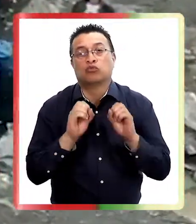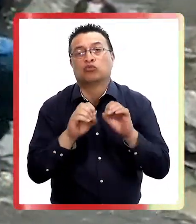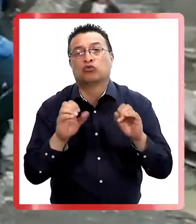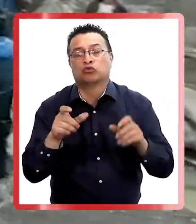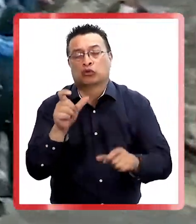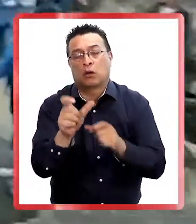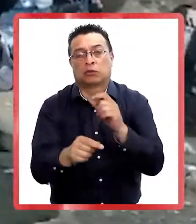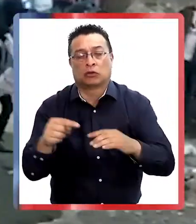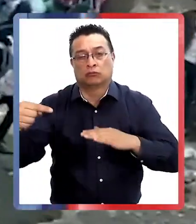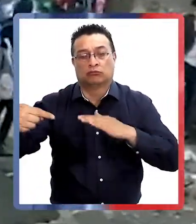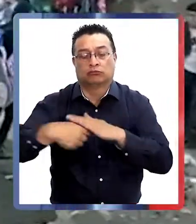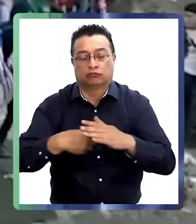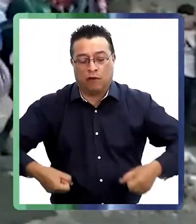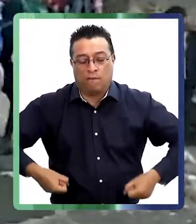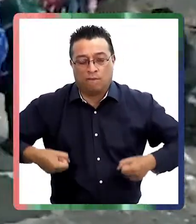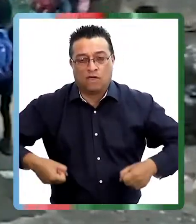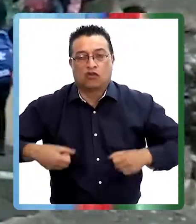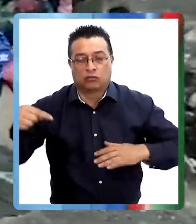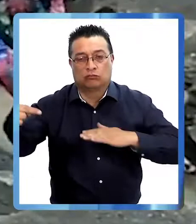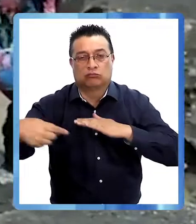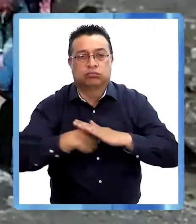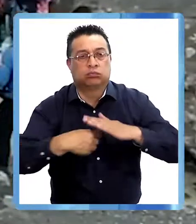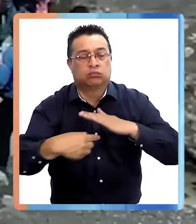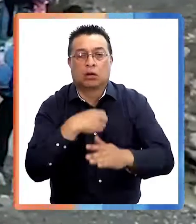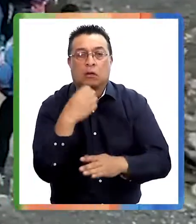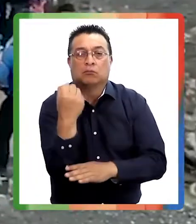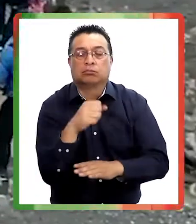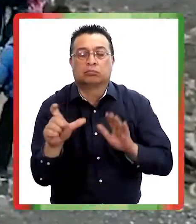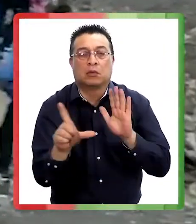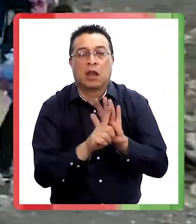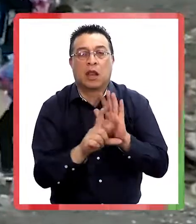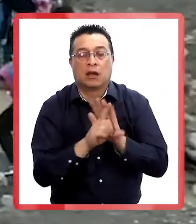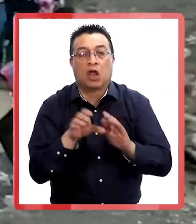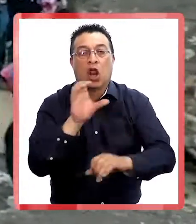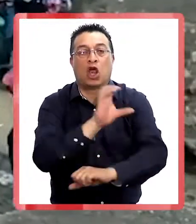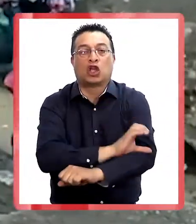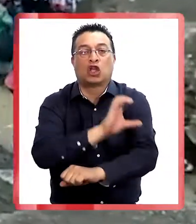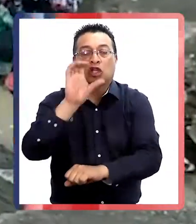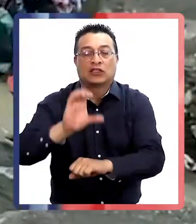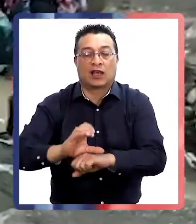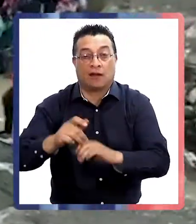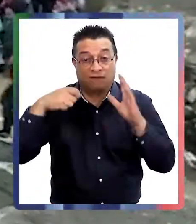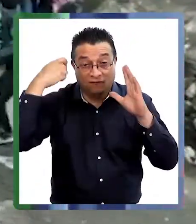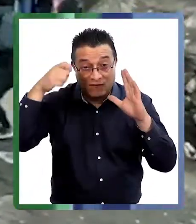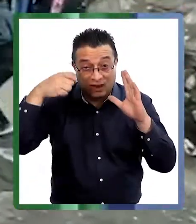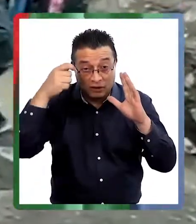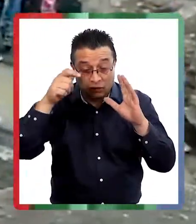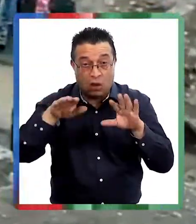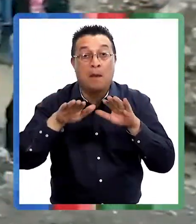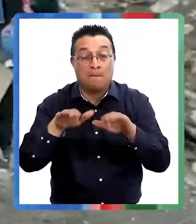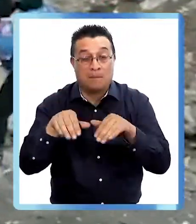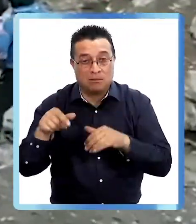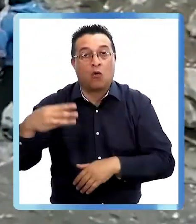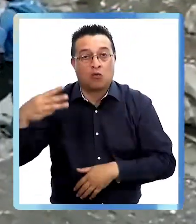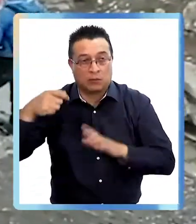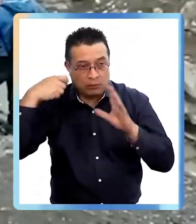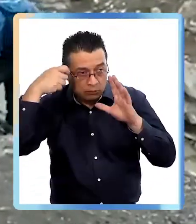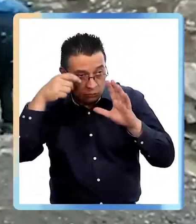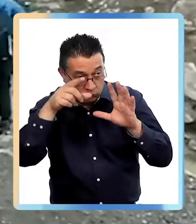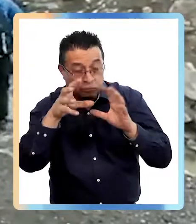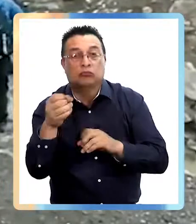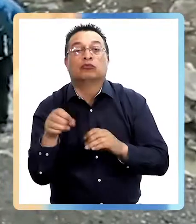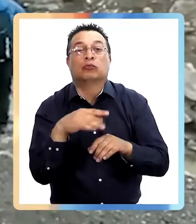cientos de migrantes ingresaron con bolsos y maletas por pasos no habilitados en Colchane. El video fue grabado por la propia